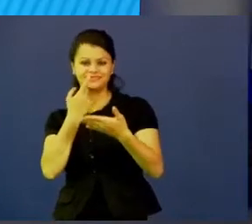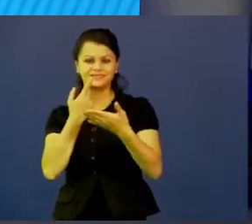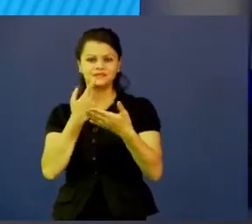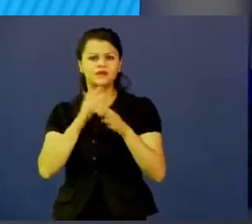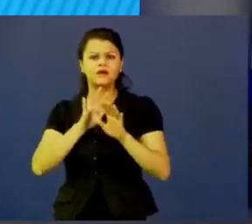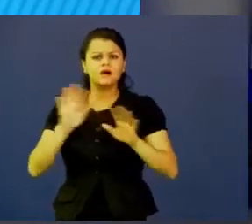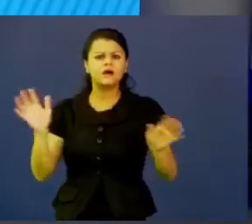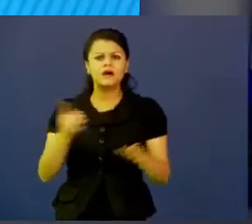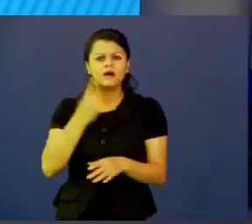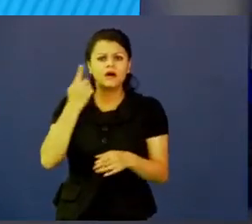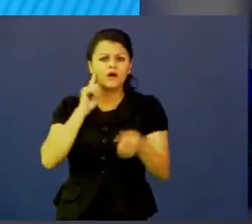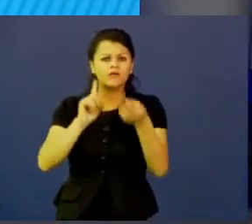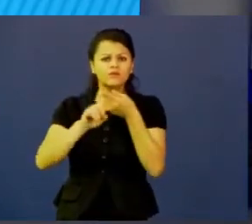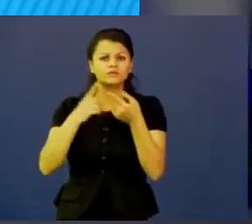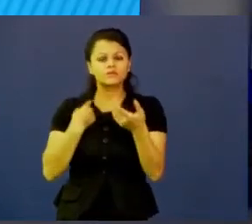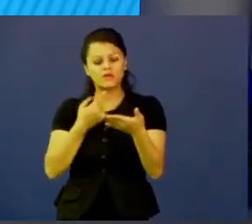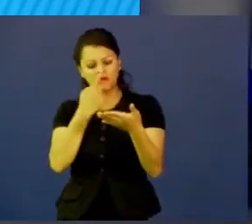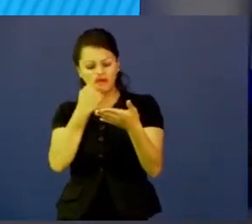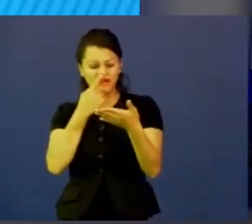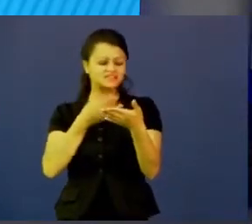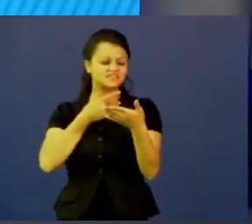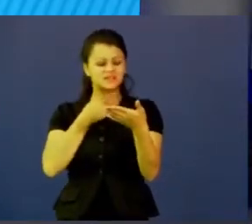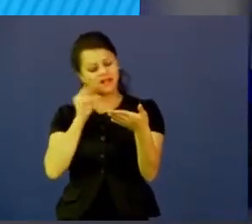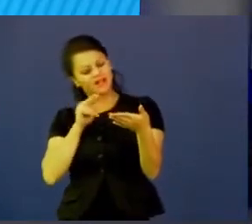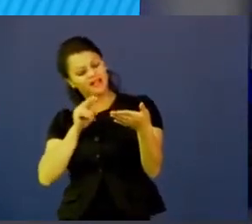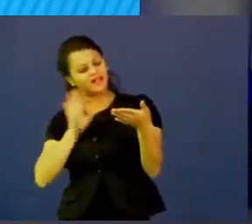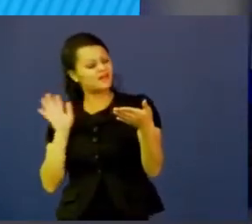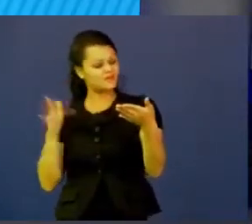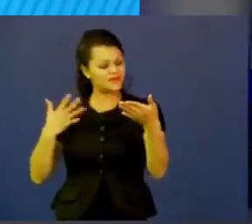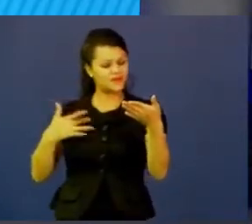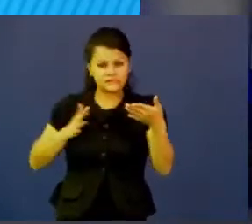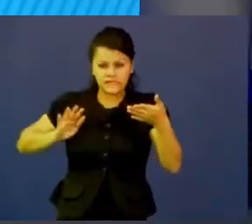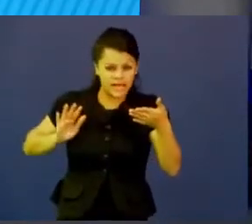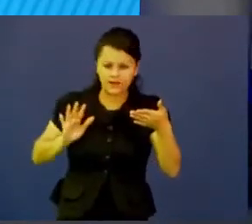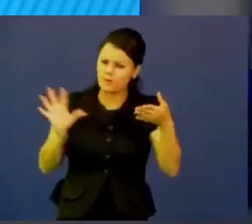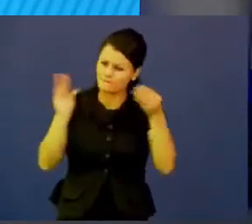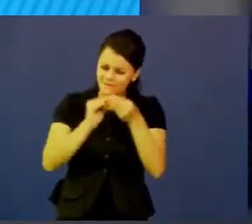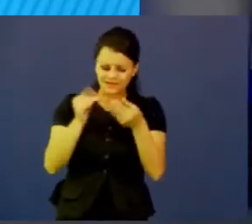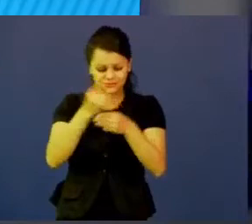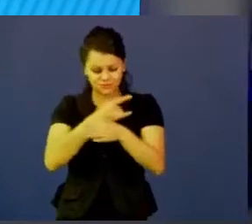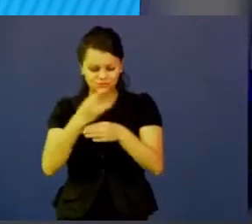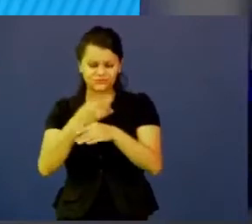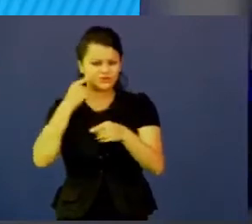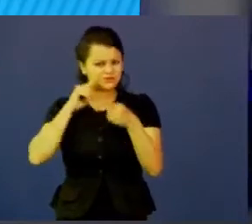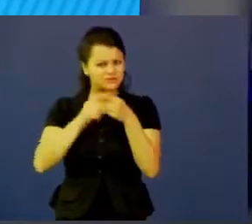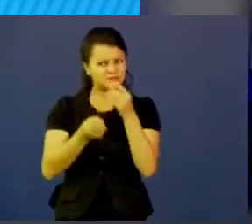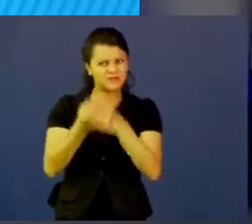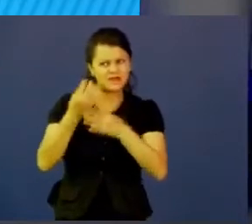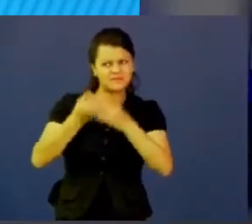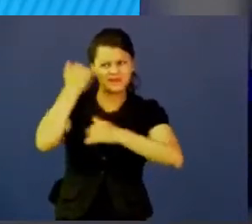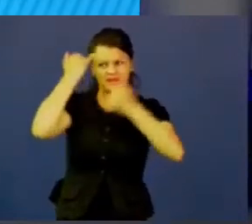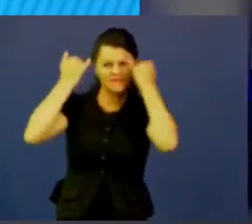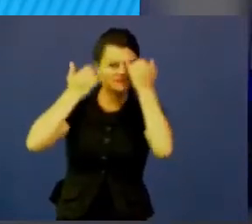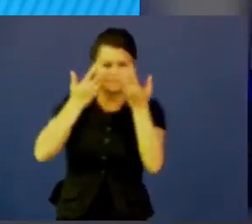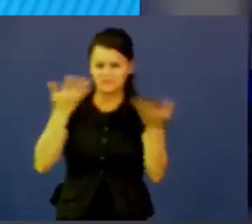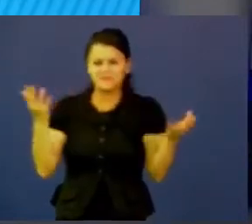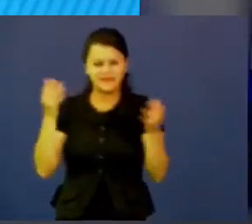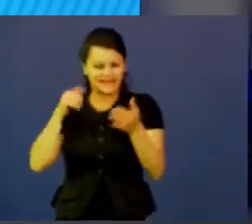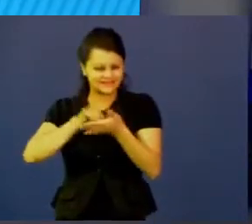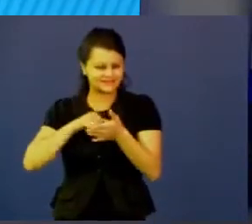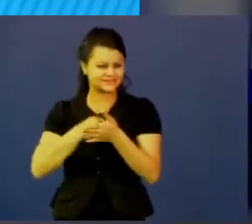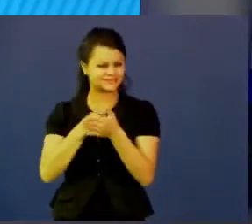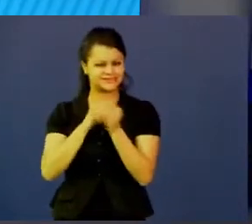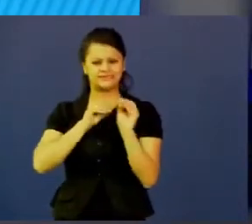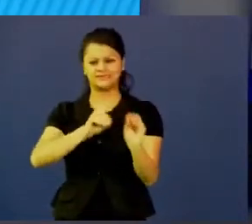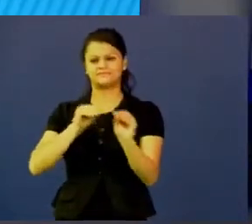tecnología en términos de entretenimiento, eso nos gusta, pero queremos cualificar un poco mejor el uso que tienen los colombianos frente a la tecnología. Y aquí, por